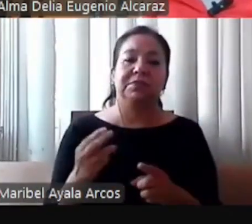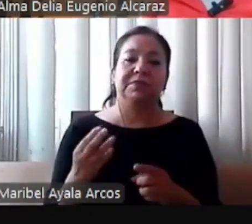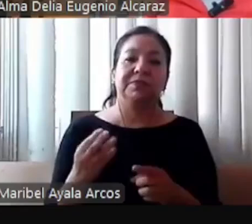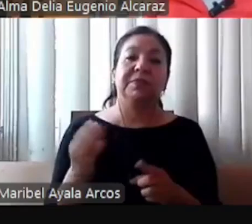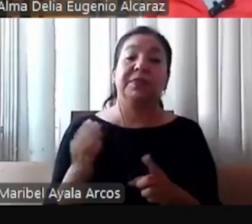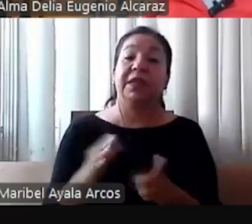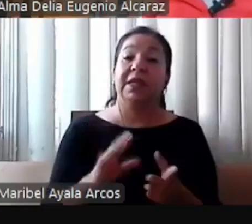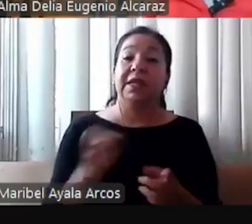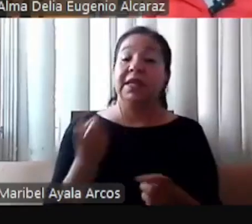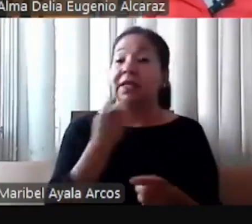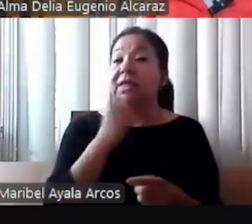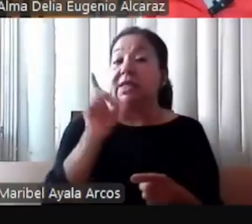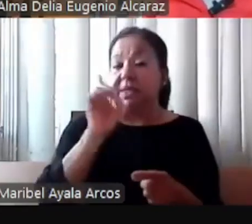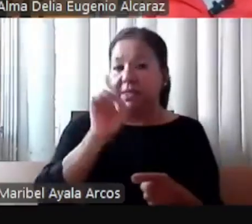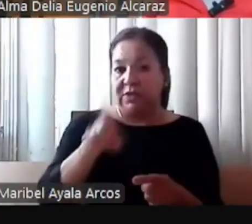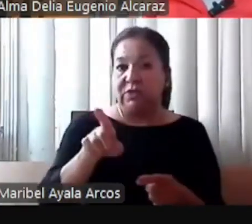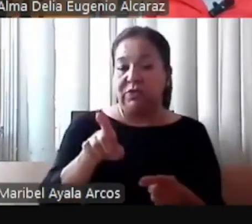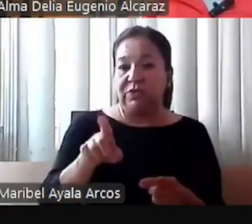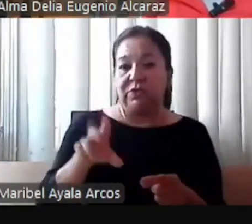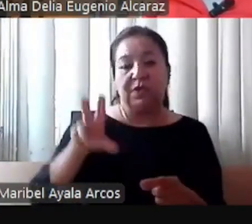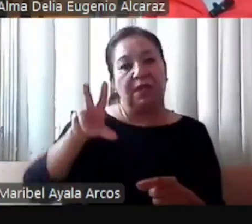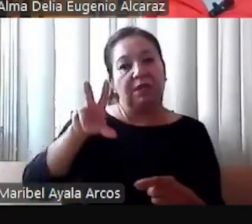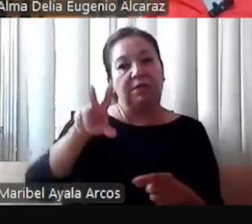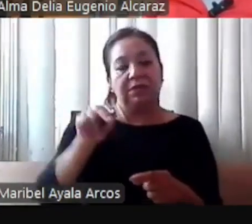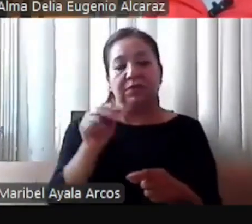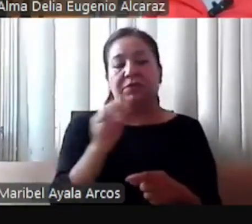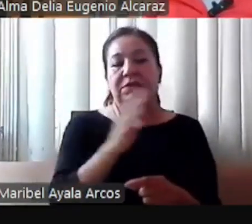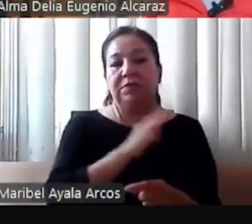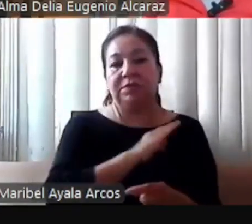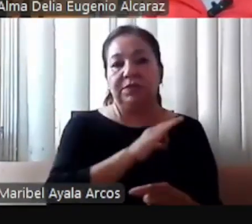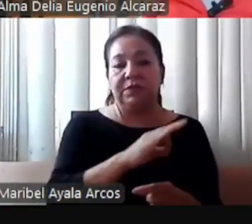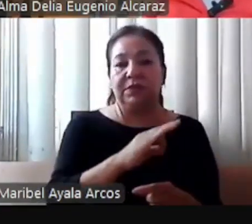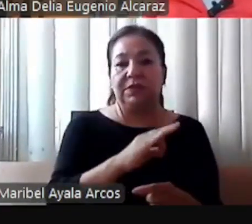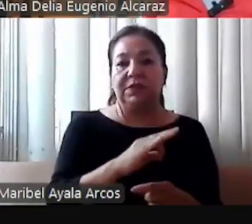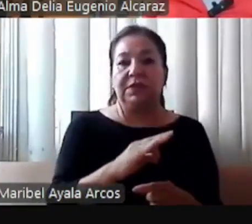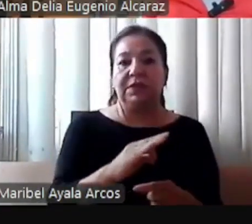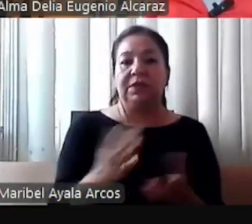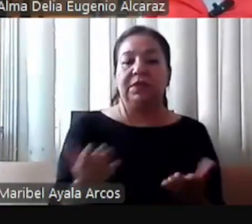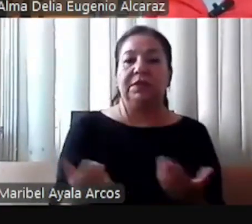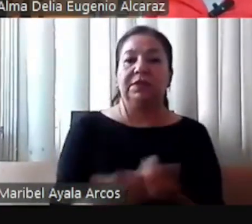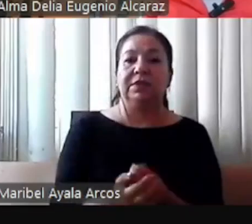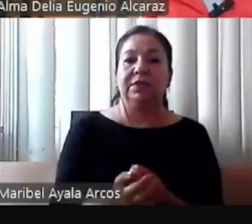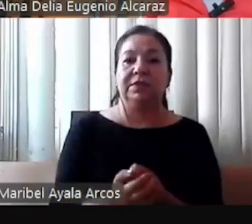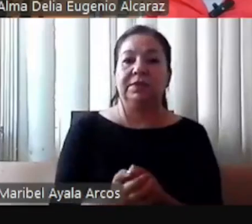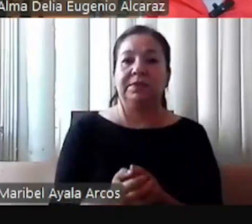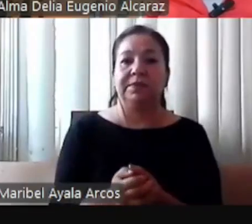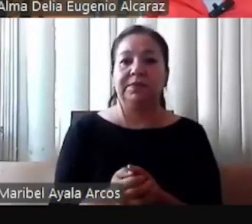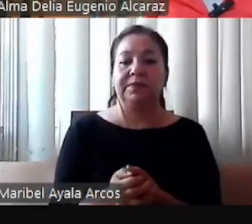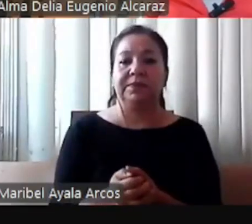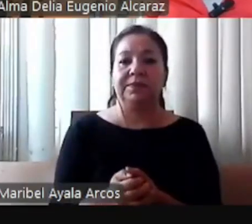impugnación es improcedente dada la inviabilidad de los efectos pretendidos.